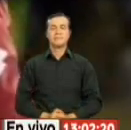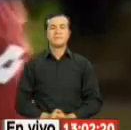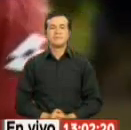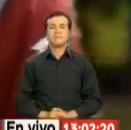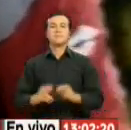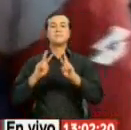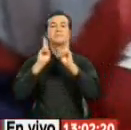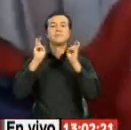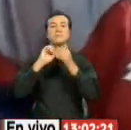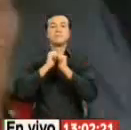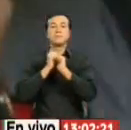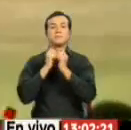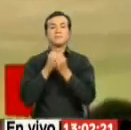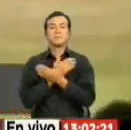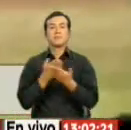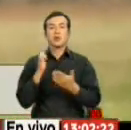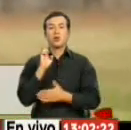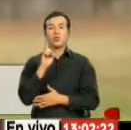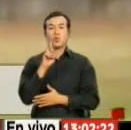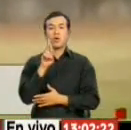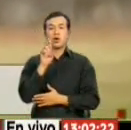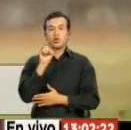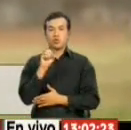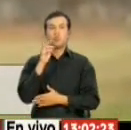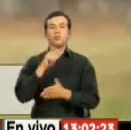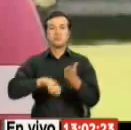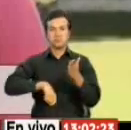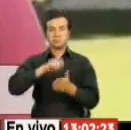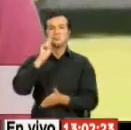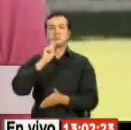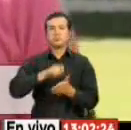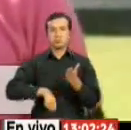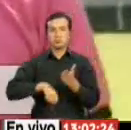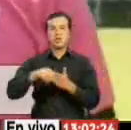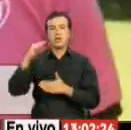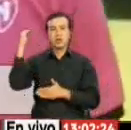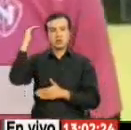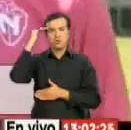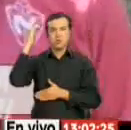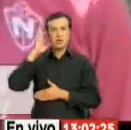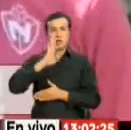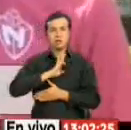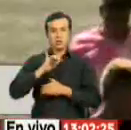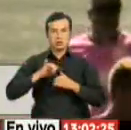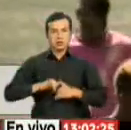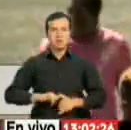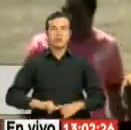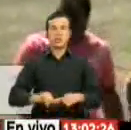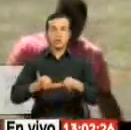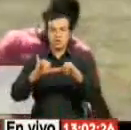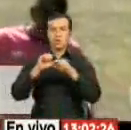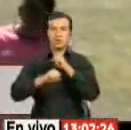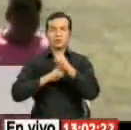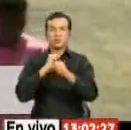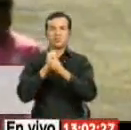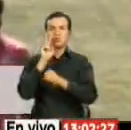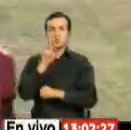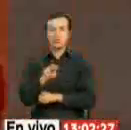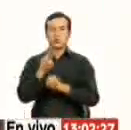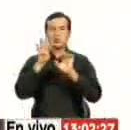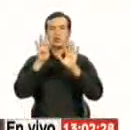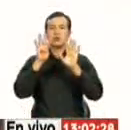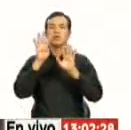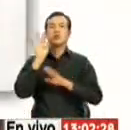y en los deportes eduardo favaro renovó con el club deportivo nacional y será su técnico en el 2018